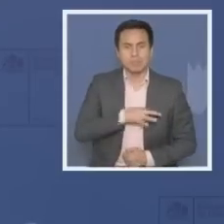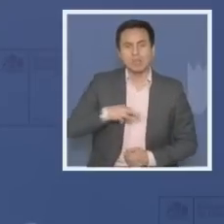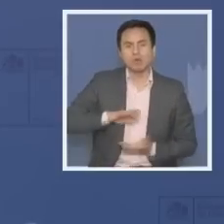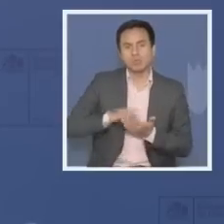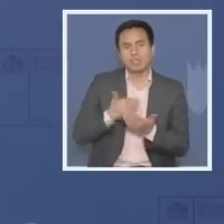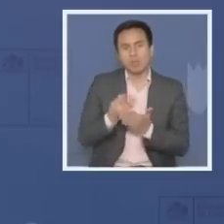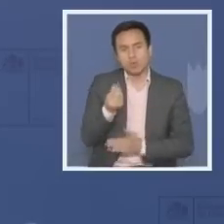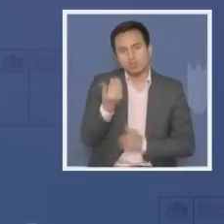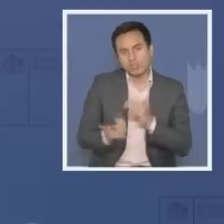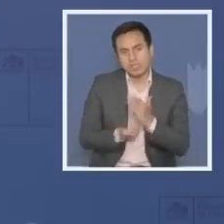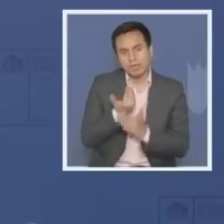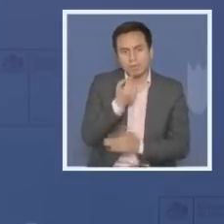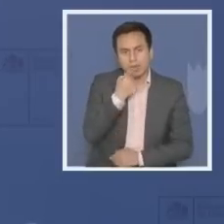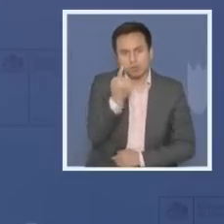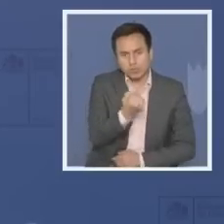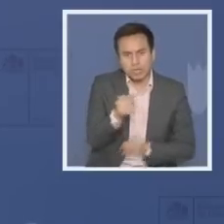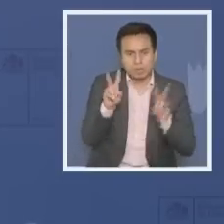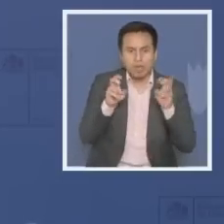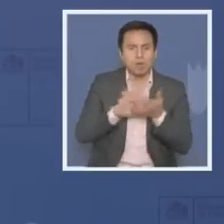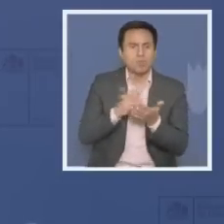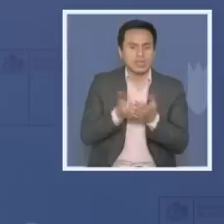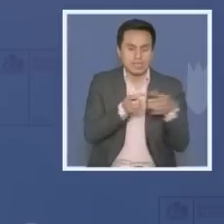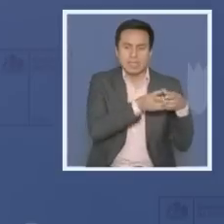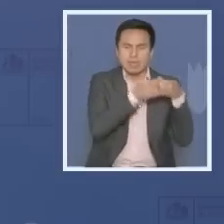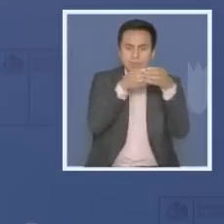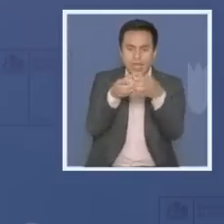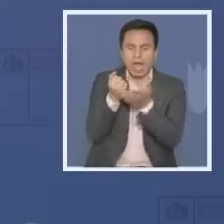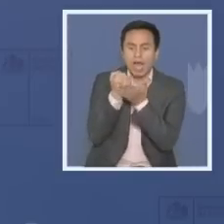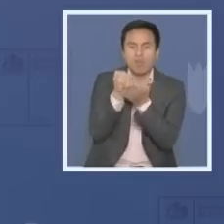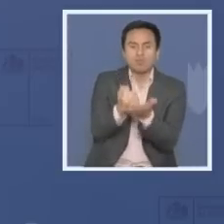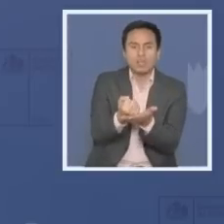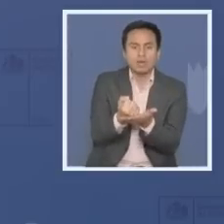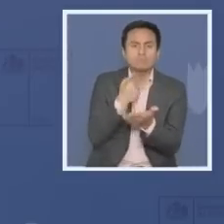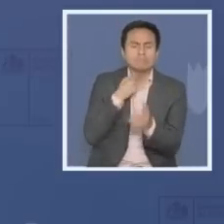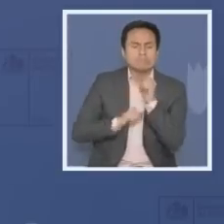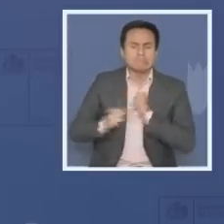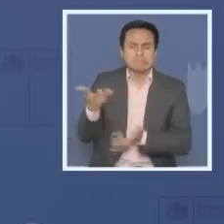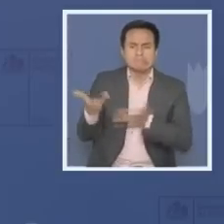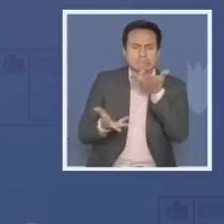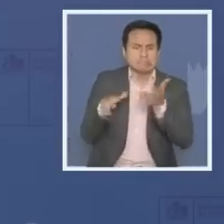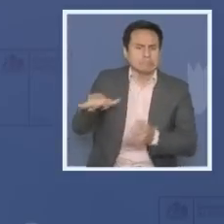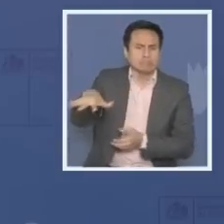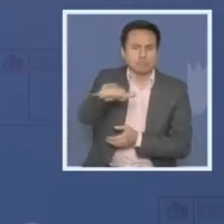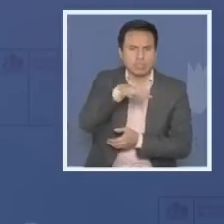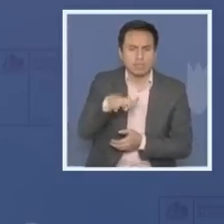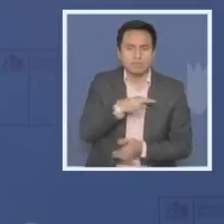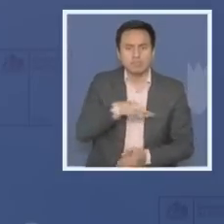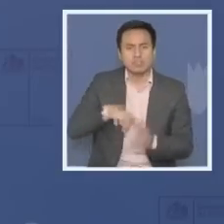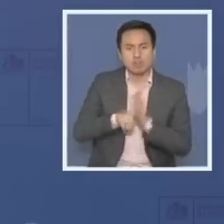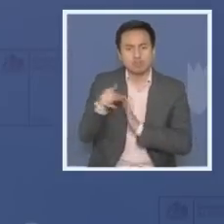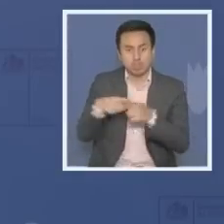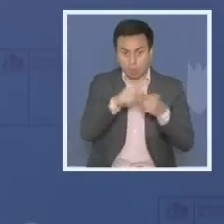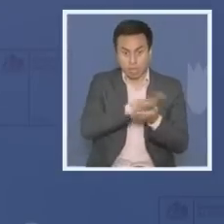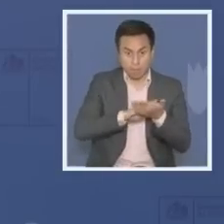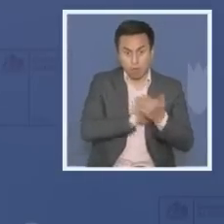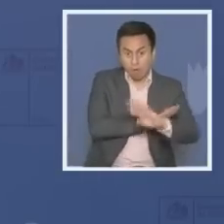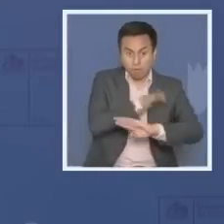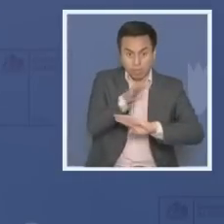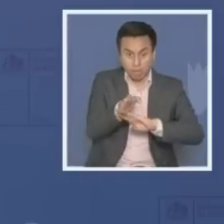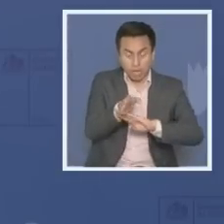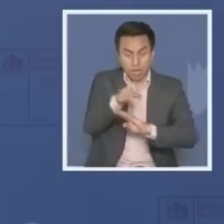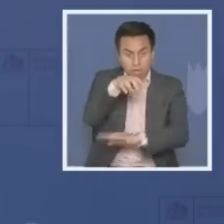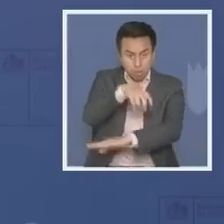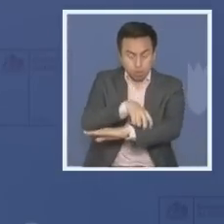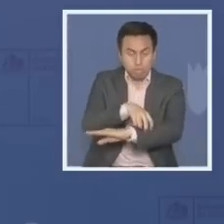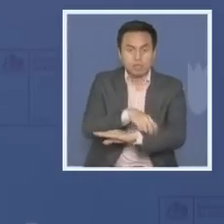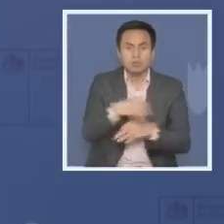Ministra, ¿cómo está? Buenos días. Quería preguntarle cómo va a ser el despliegue para ir en ayuda de los damnificados de estas zonas. El ministro de Desarrollo Social, por ejemplo, se va a desplegar en